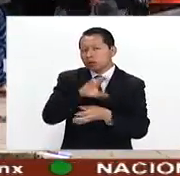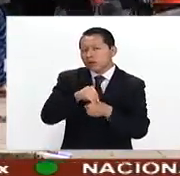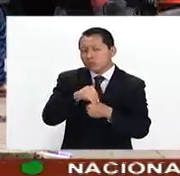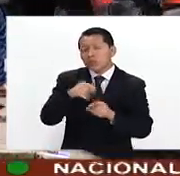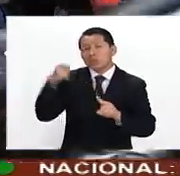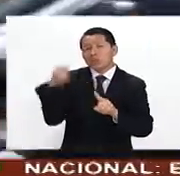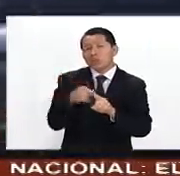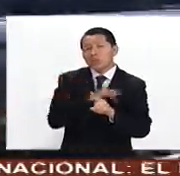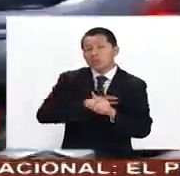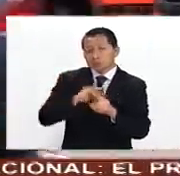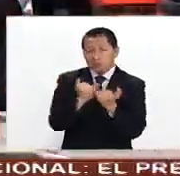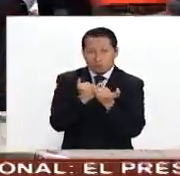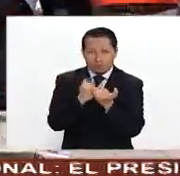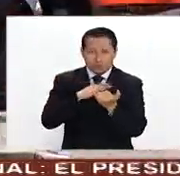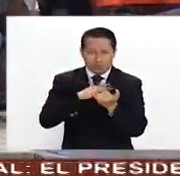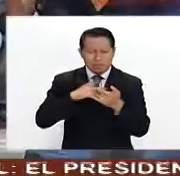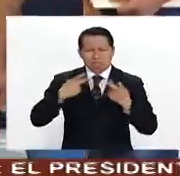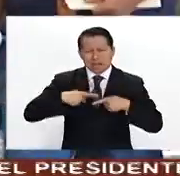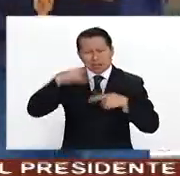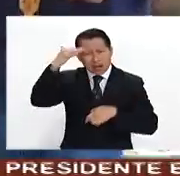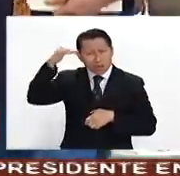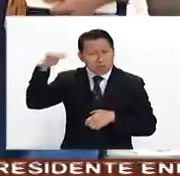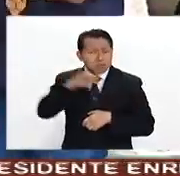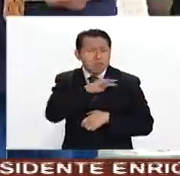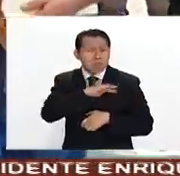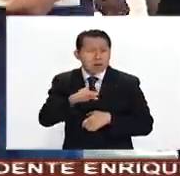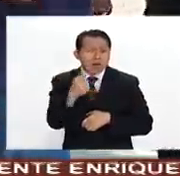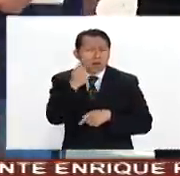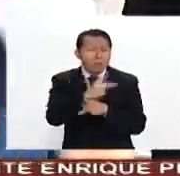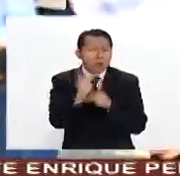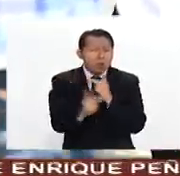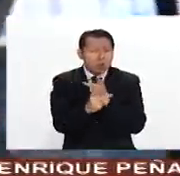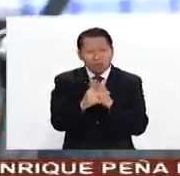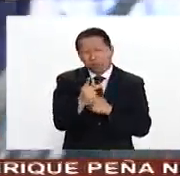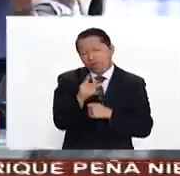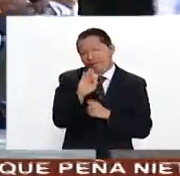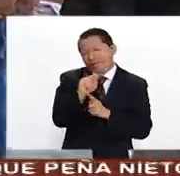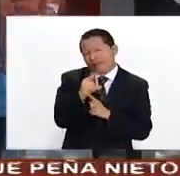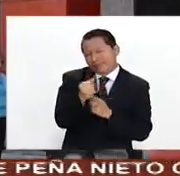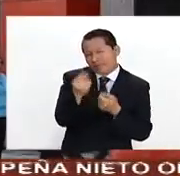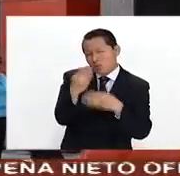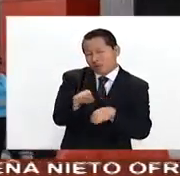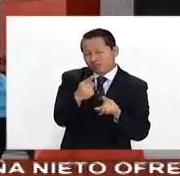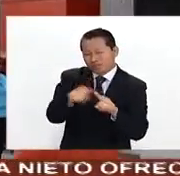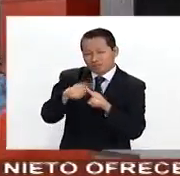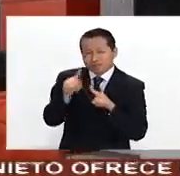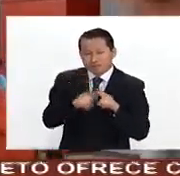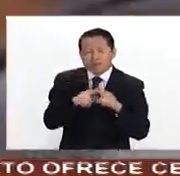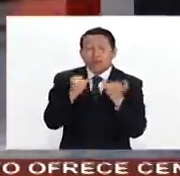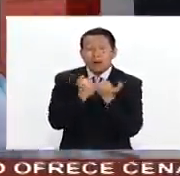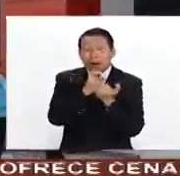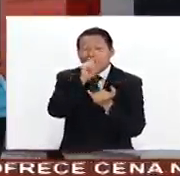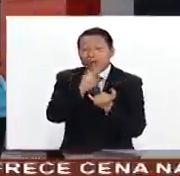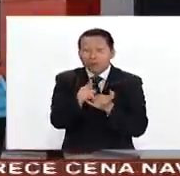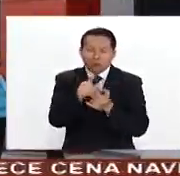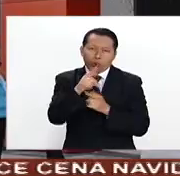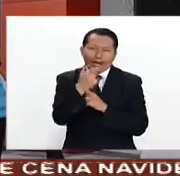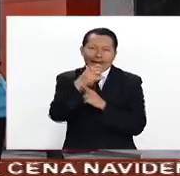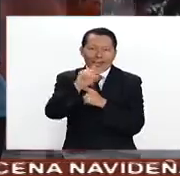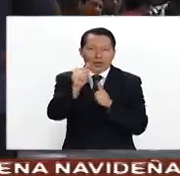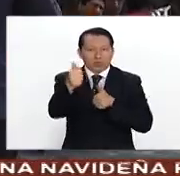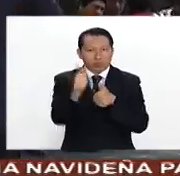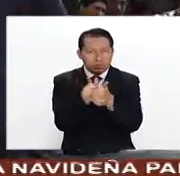un incremento en el número de adultos que cuentan con al menos un producto financiero. También la reducción en la brecha de género, incluso